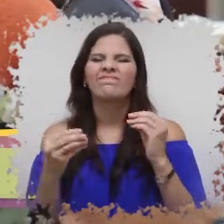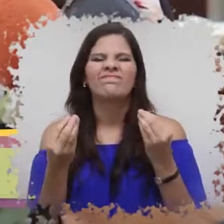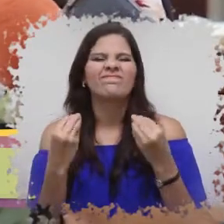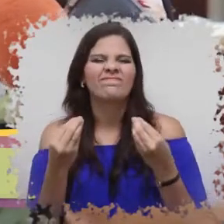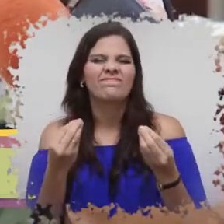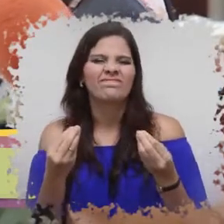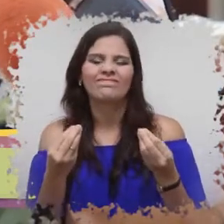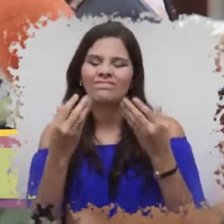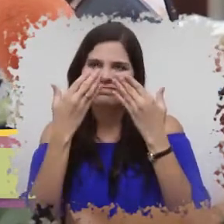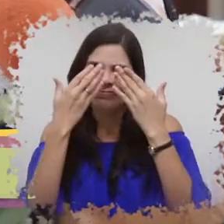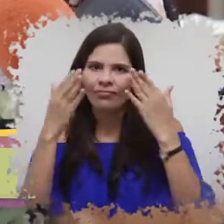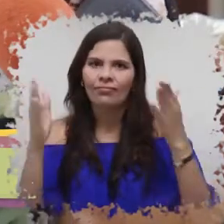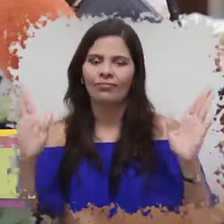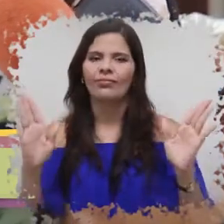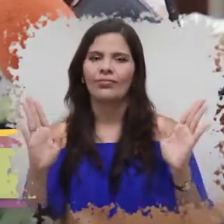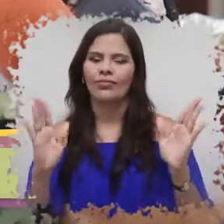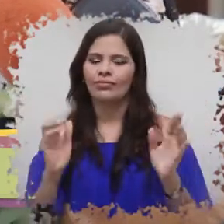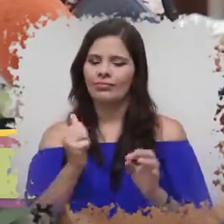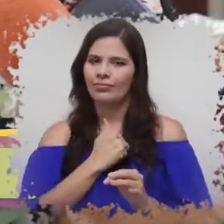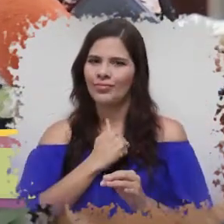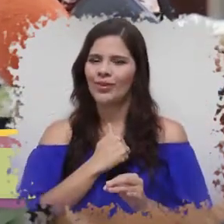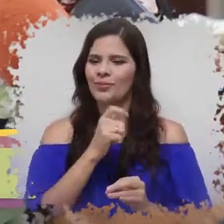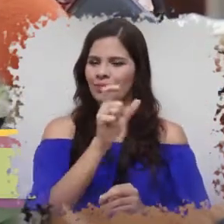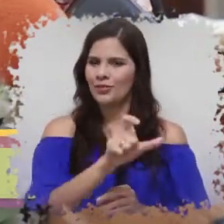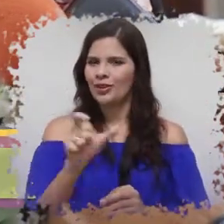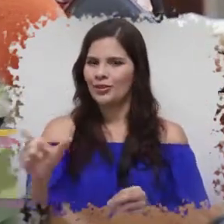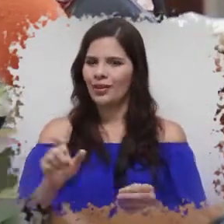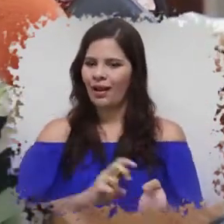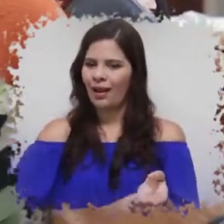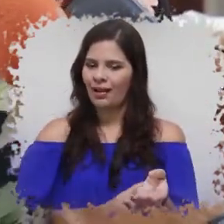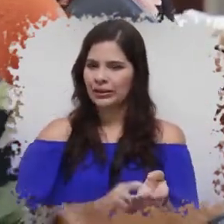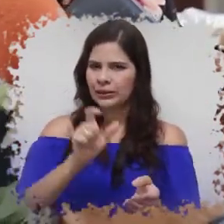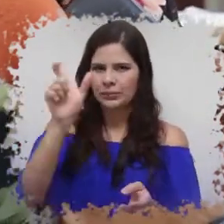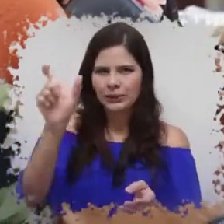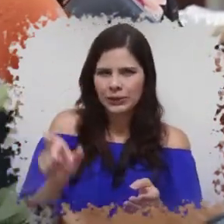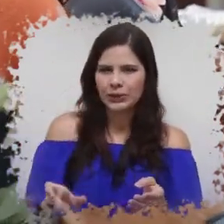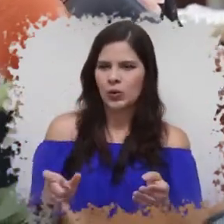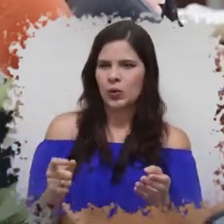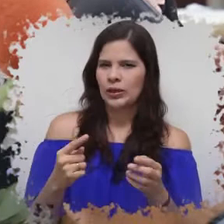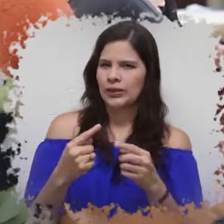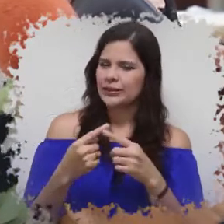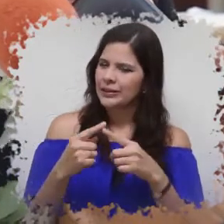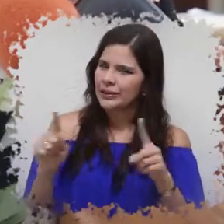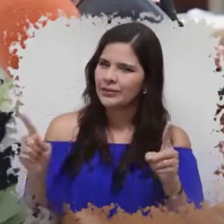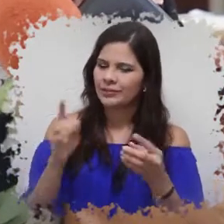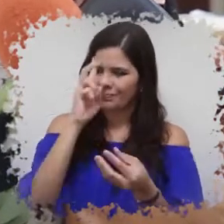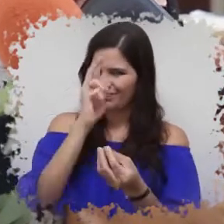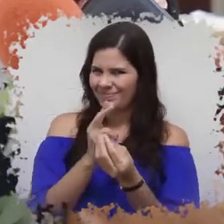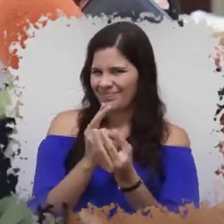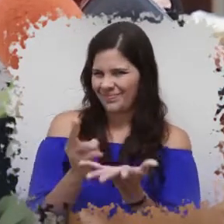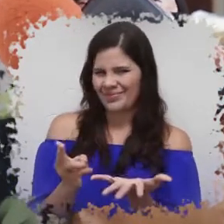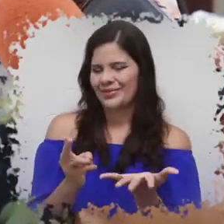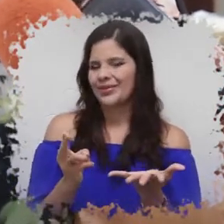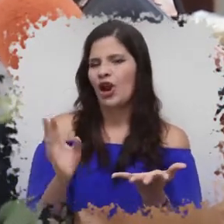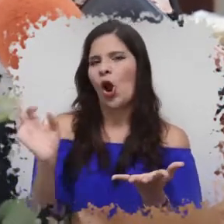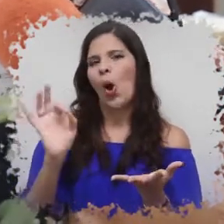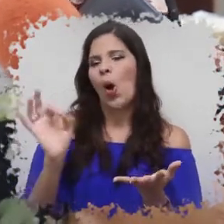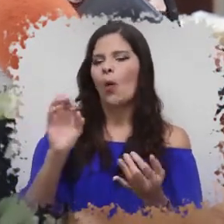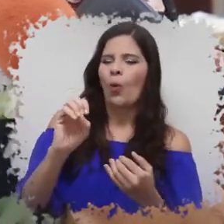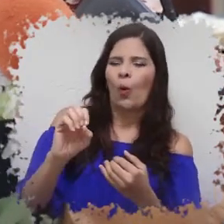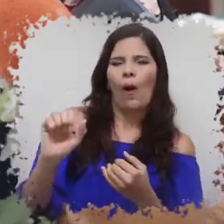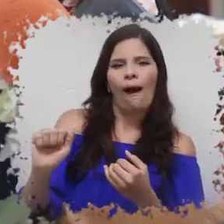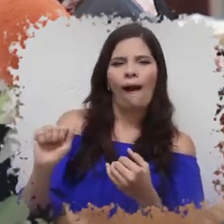por lo menos un poco, a que la actitud frente a los que son diferentes o al tema de